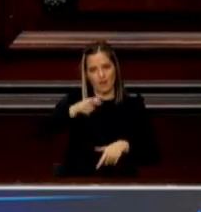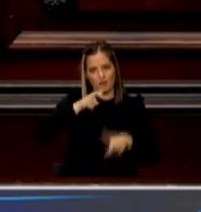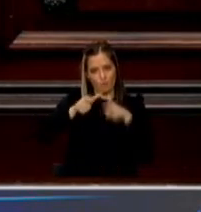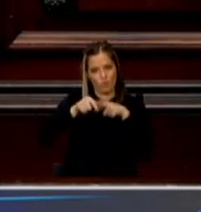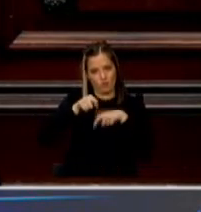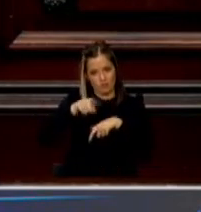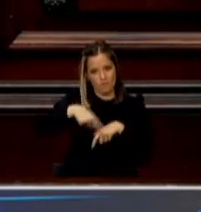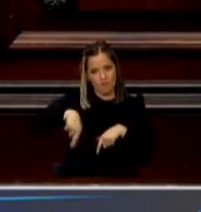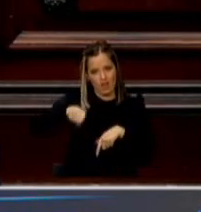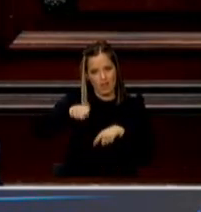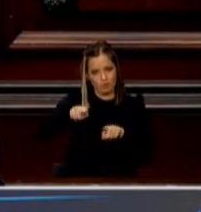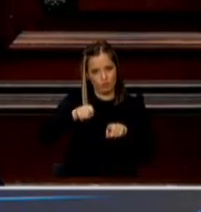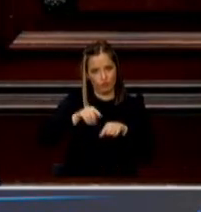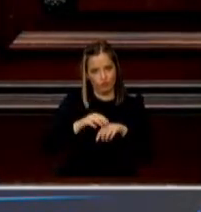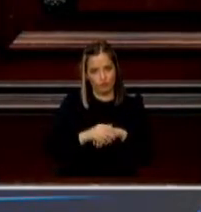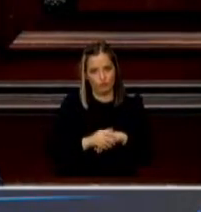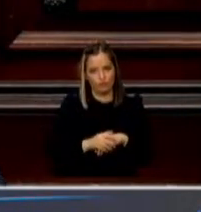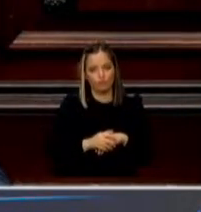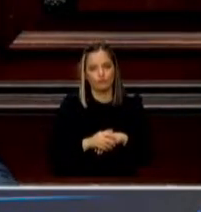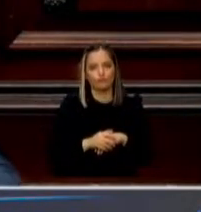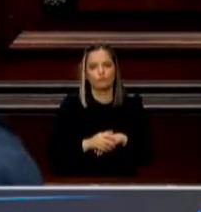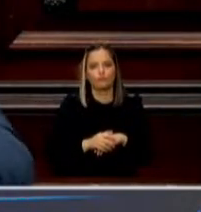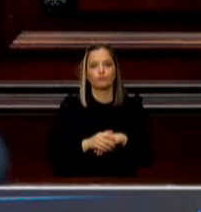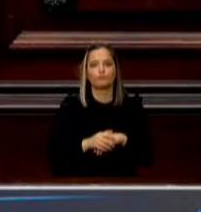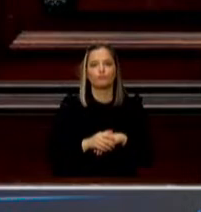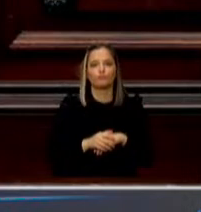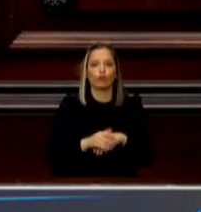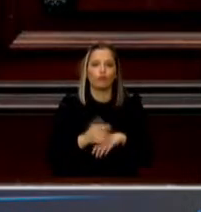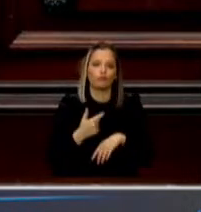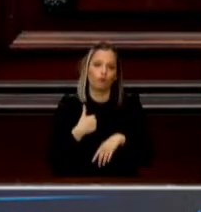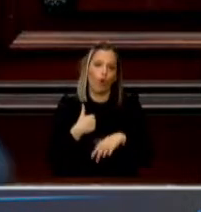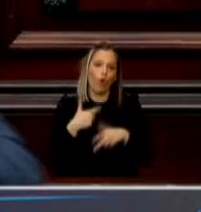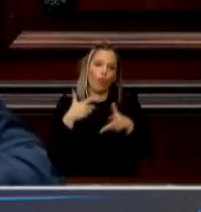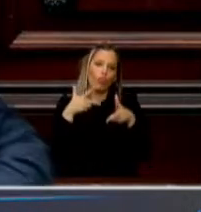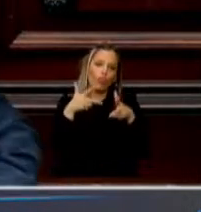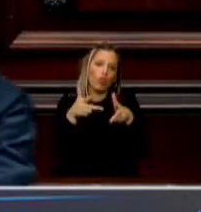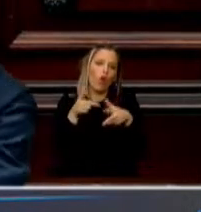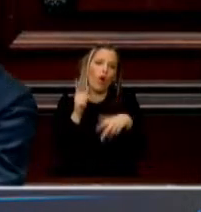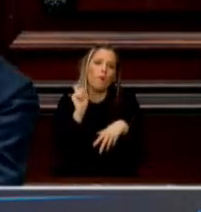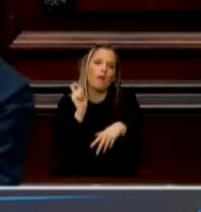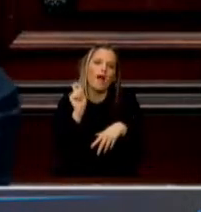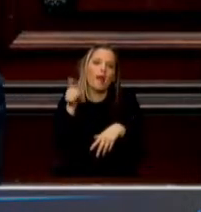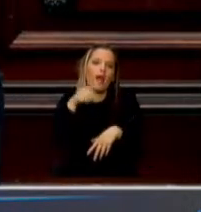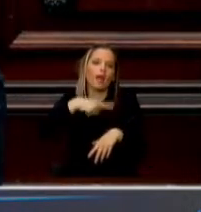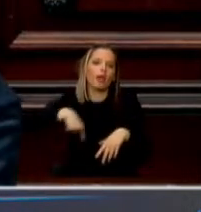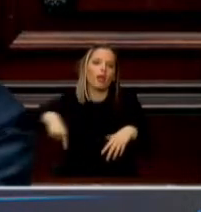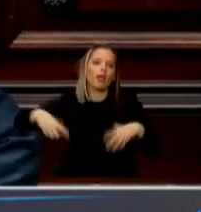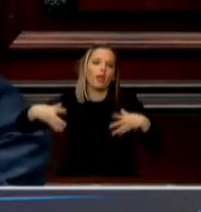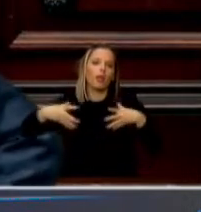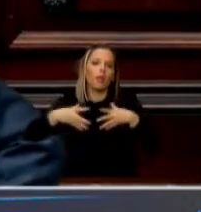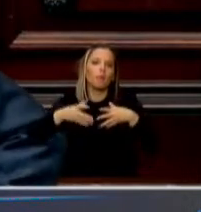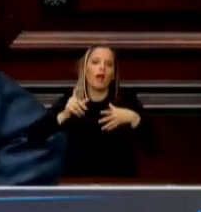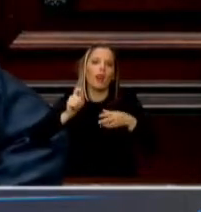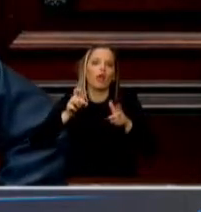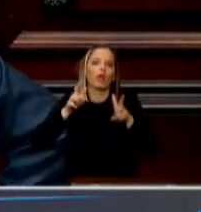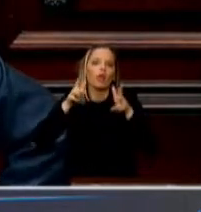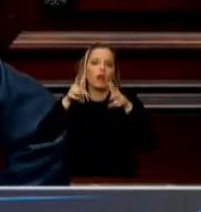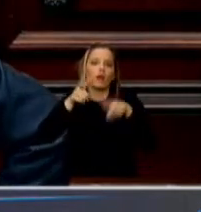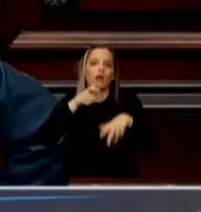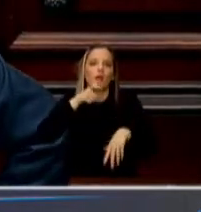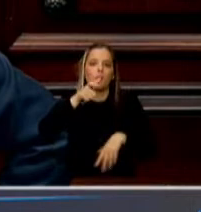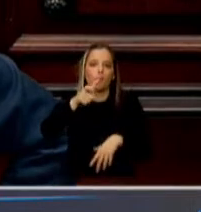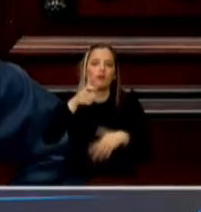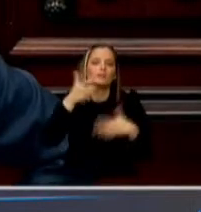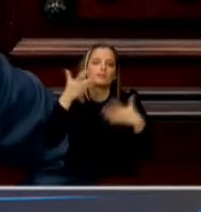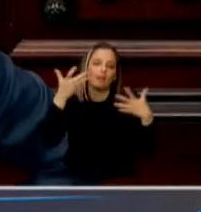espacio político que hoy conforma o esta alianza que hay entre el Frente Renovador y el kirchnerismo. ¿Qué es? Advertí, ¿cuándo es?